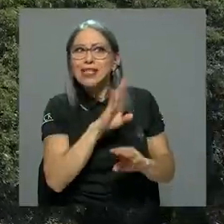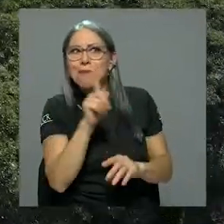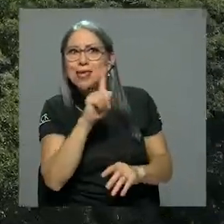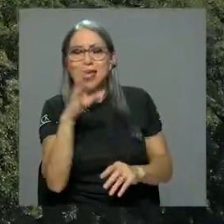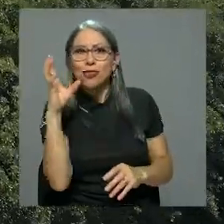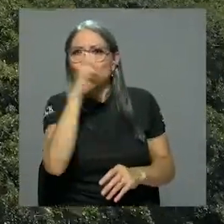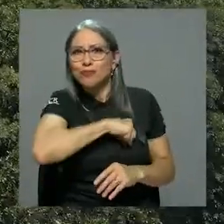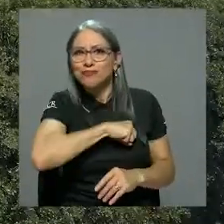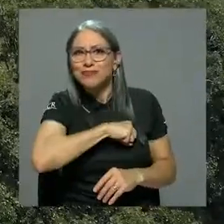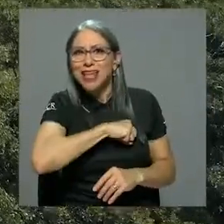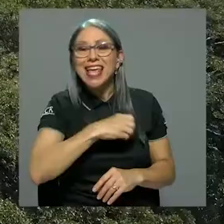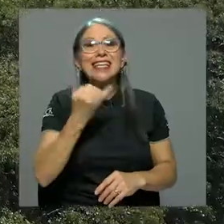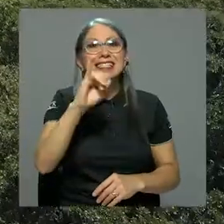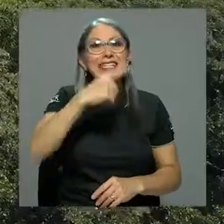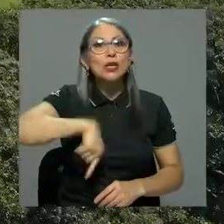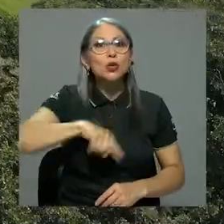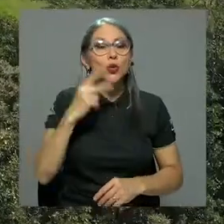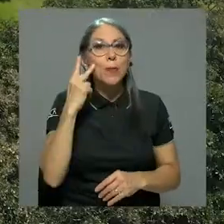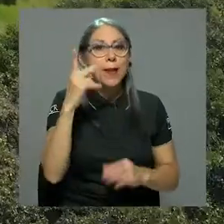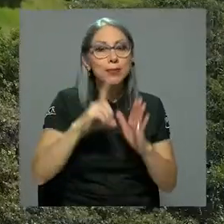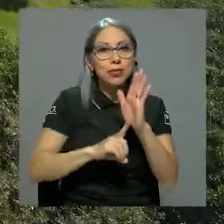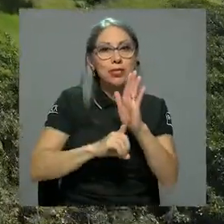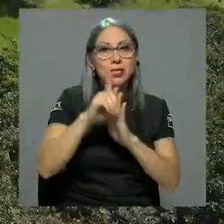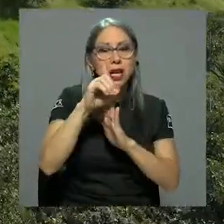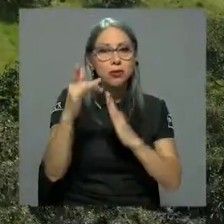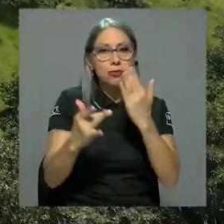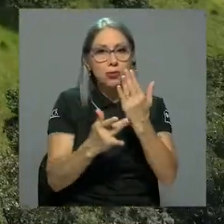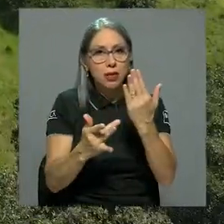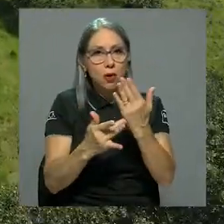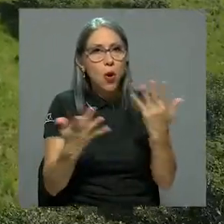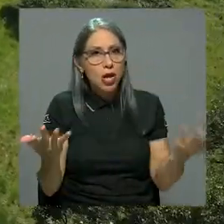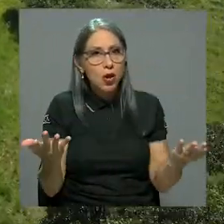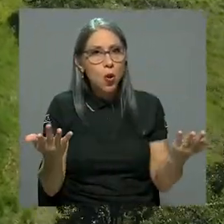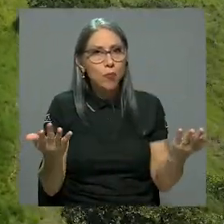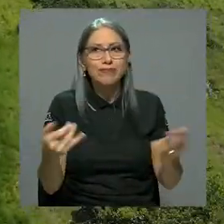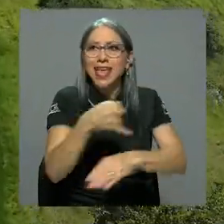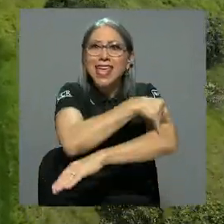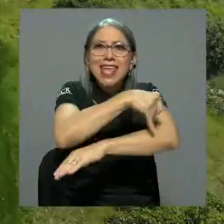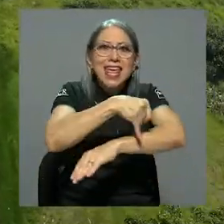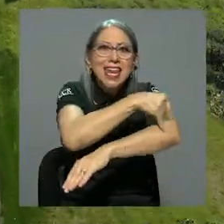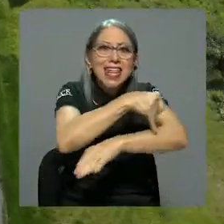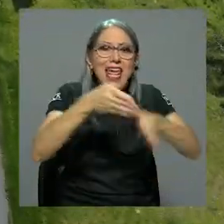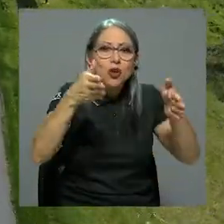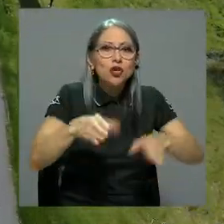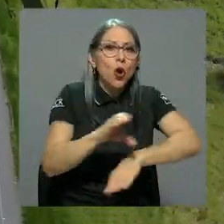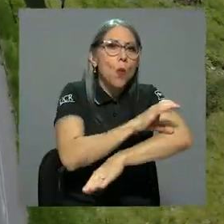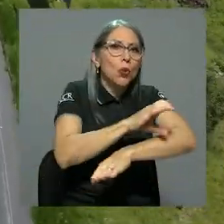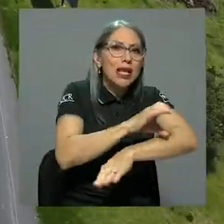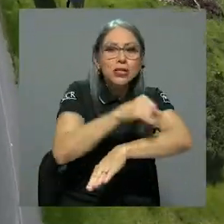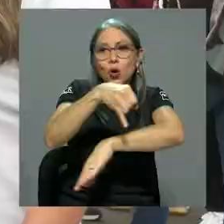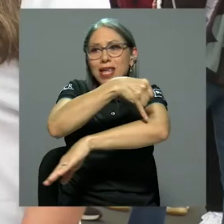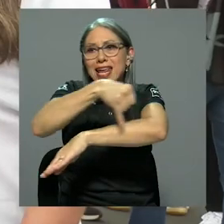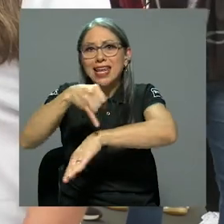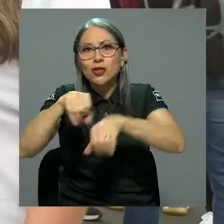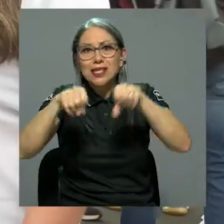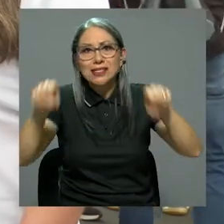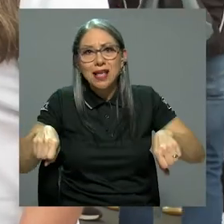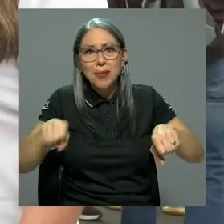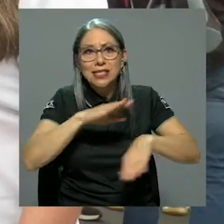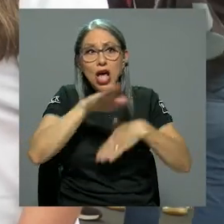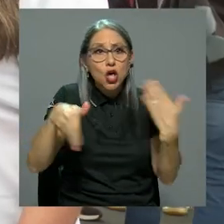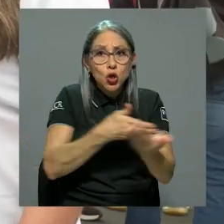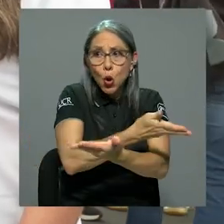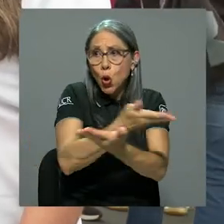no lo están viendo, no lo están cuantificando. Y si vemos la parte de desarrollo tecnológico, ingenieros en computación, ingenieros en